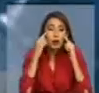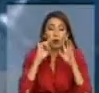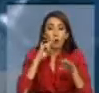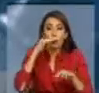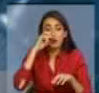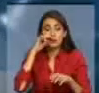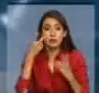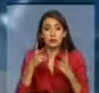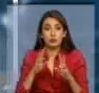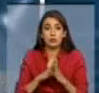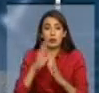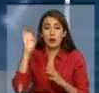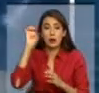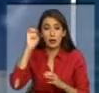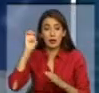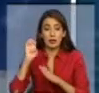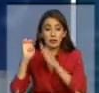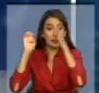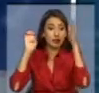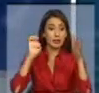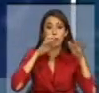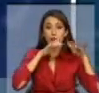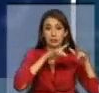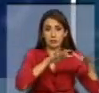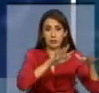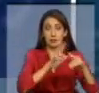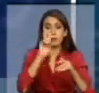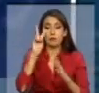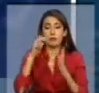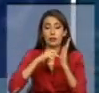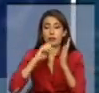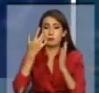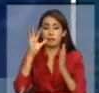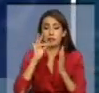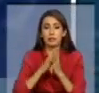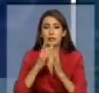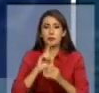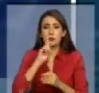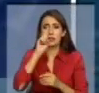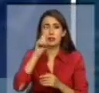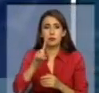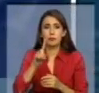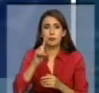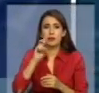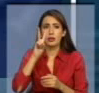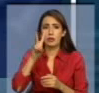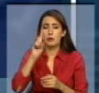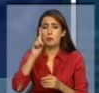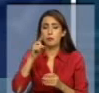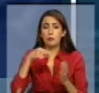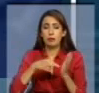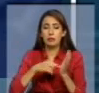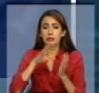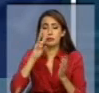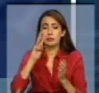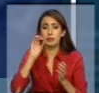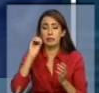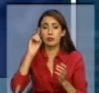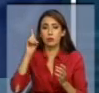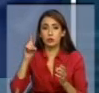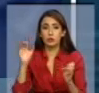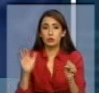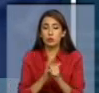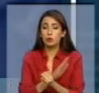Así, de enero a septiembre de 2016, un total de 1.424 personas perdieron la vida, mientras que en igual periodo de este